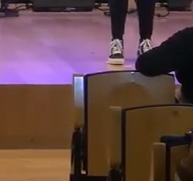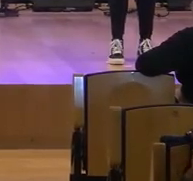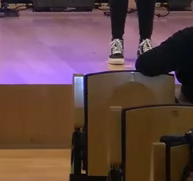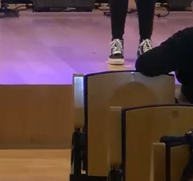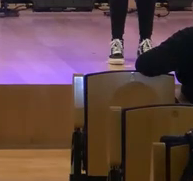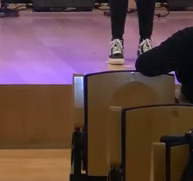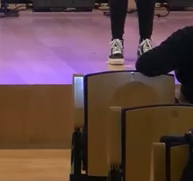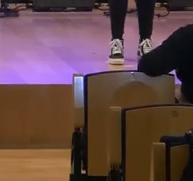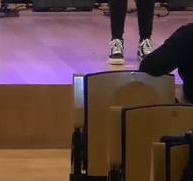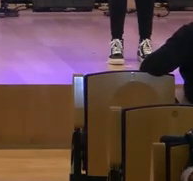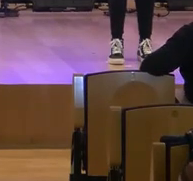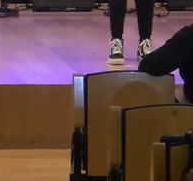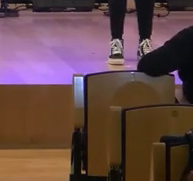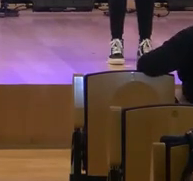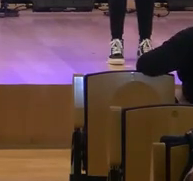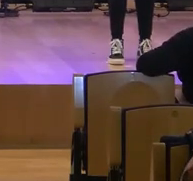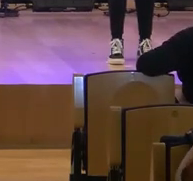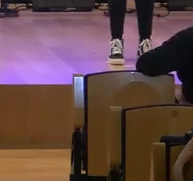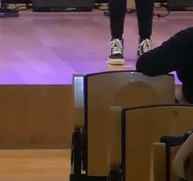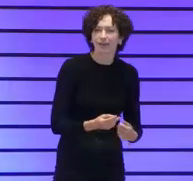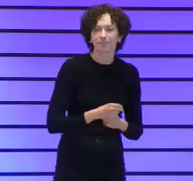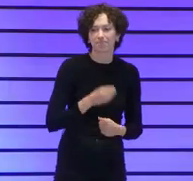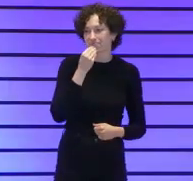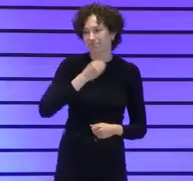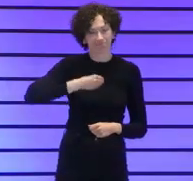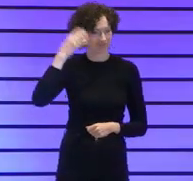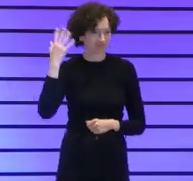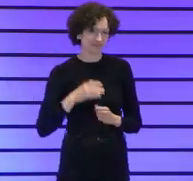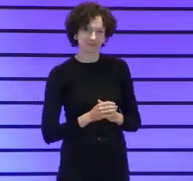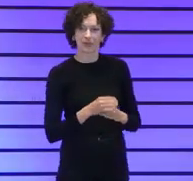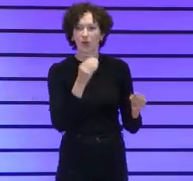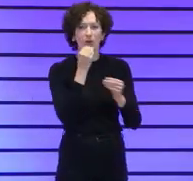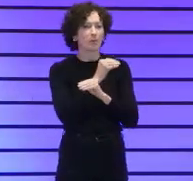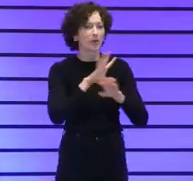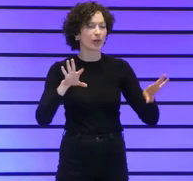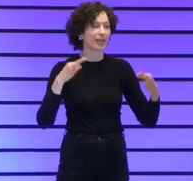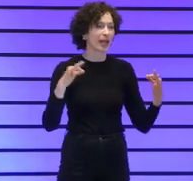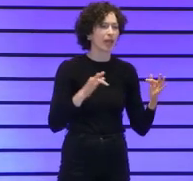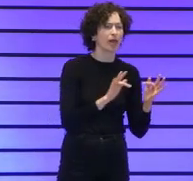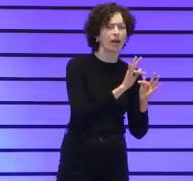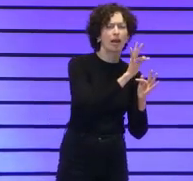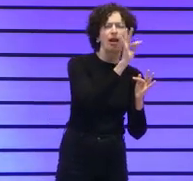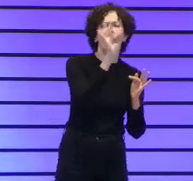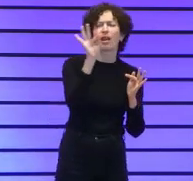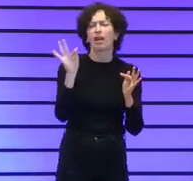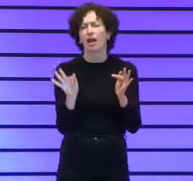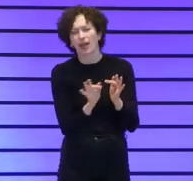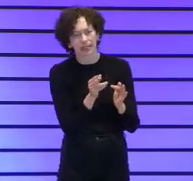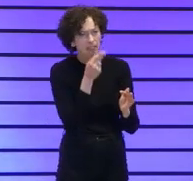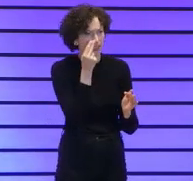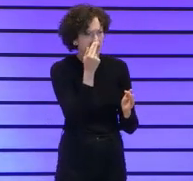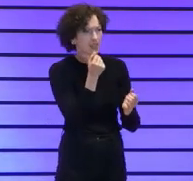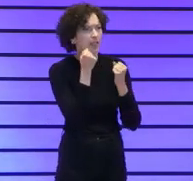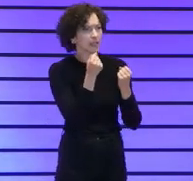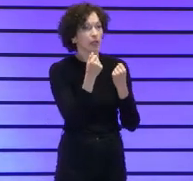Carolina, compañera, ¿qué tal ayer la cena? Genial. No hay nada como terminar un día tan interesante e intenso